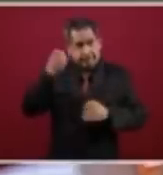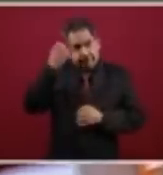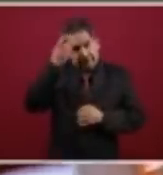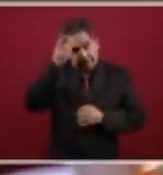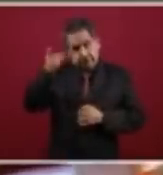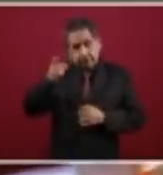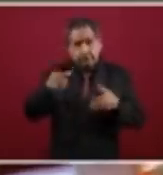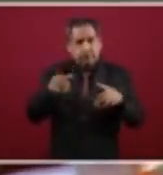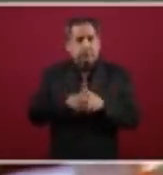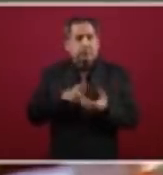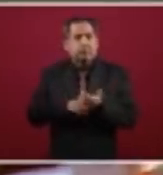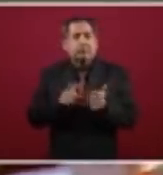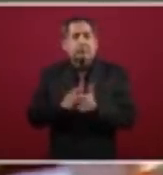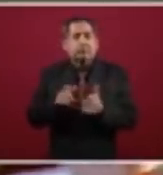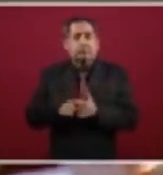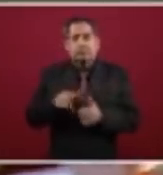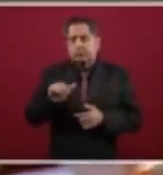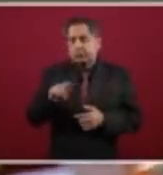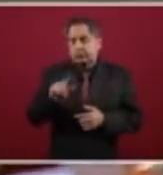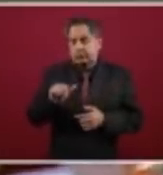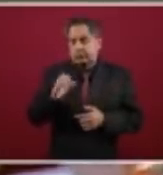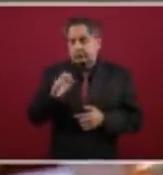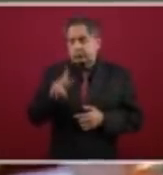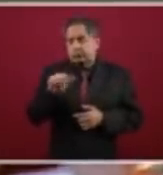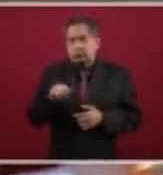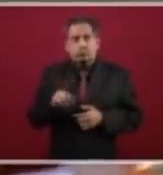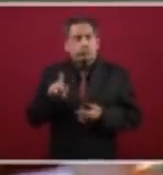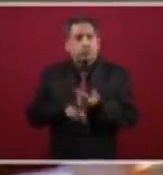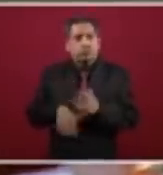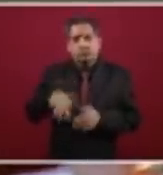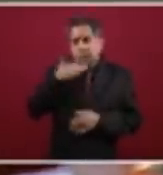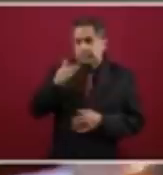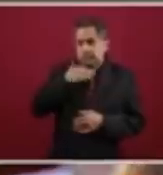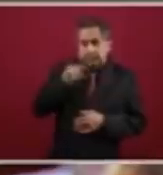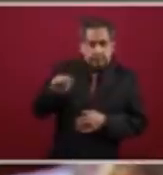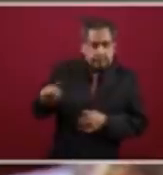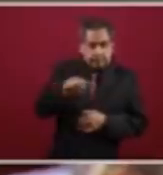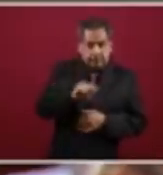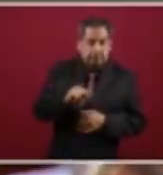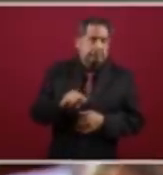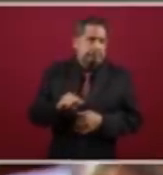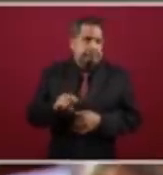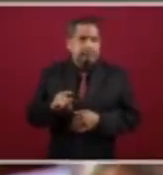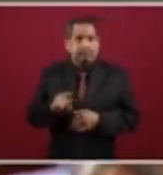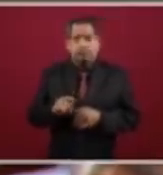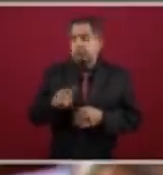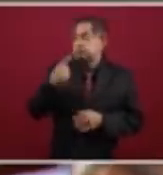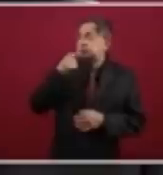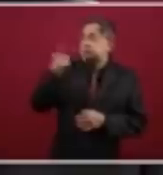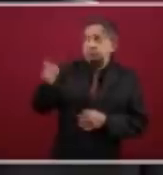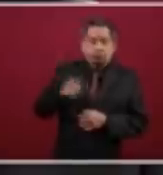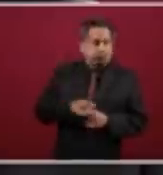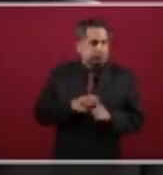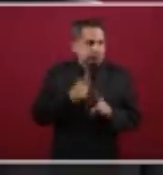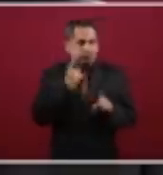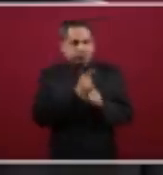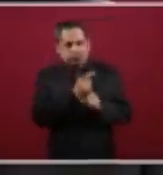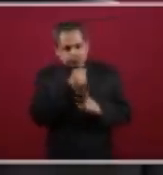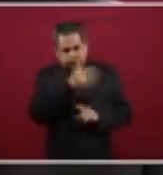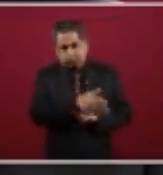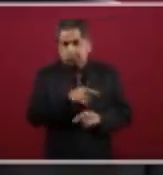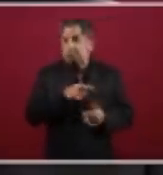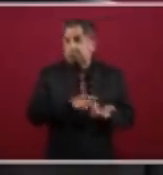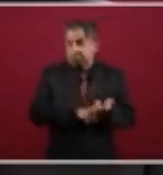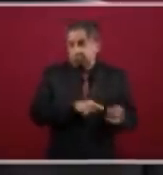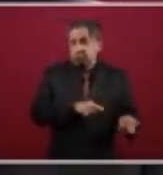grupo Atlacomulco. Denunciar esta corrupción ha tenido serias represalias, como la del académico José Humberto